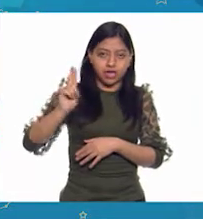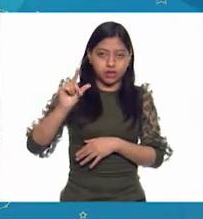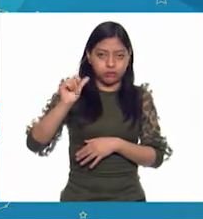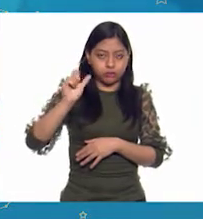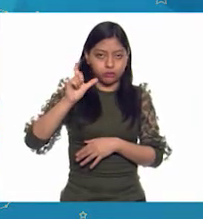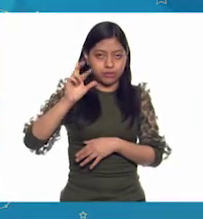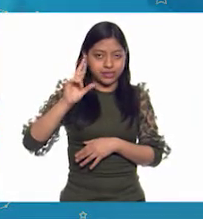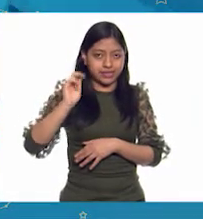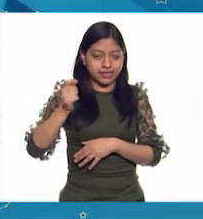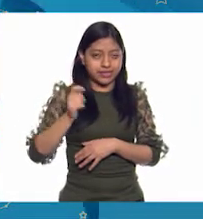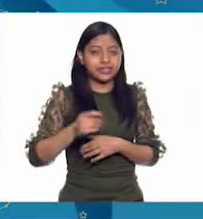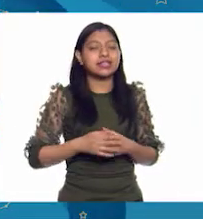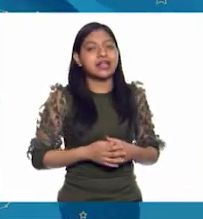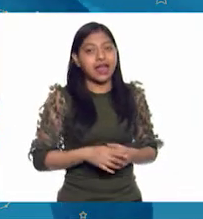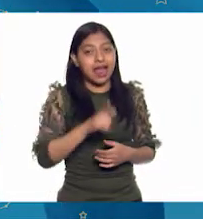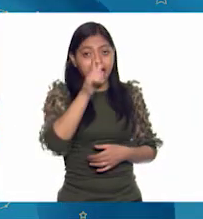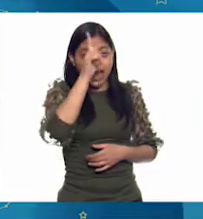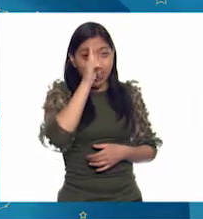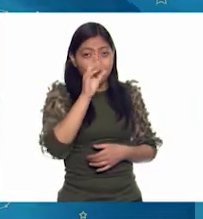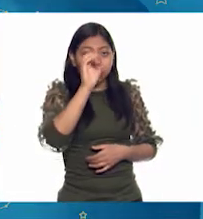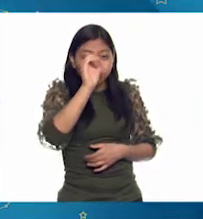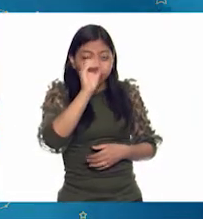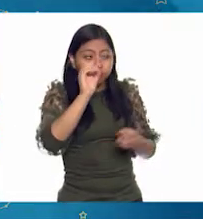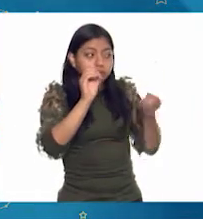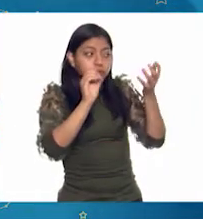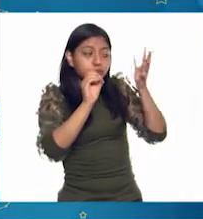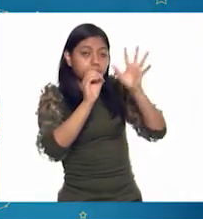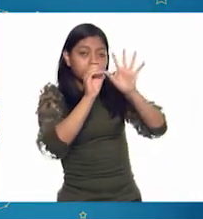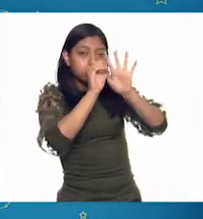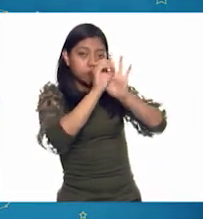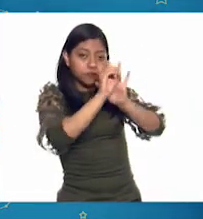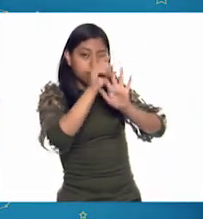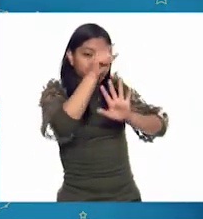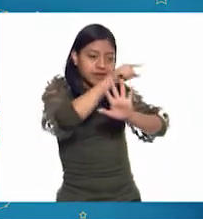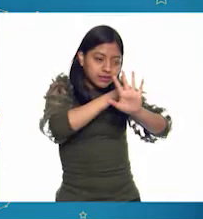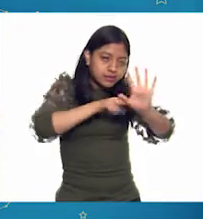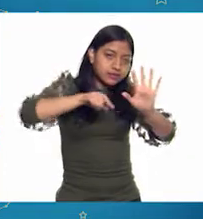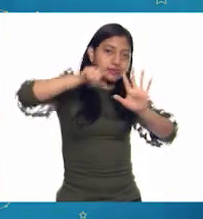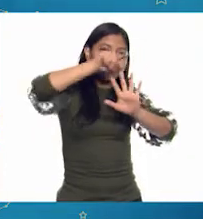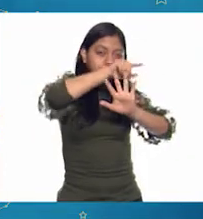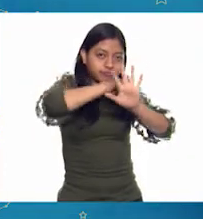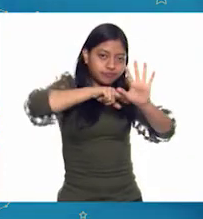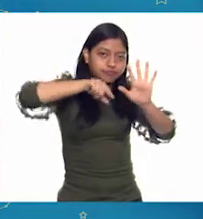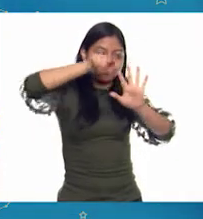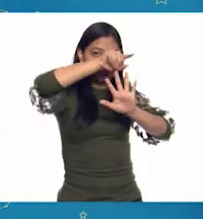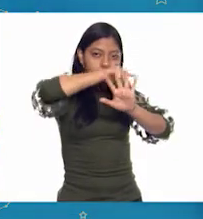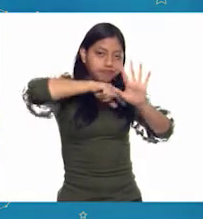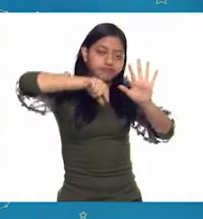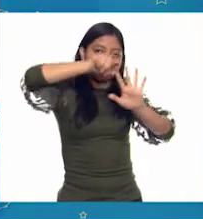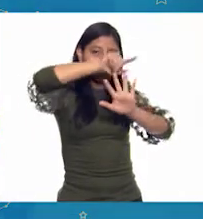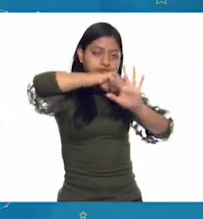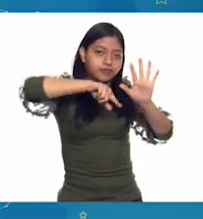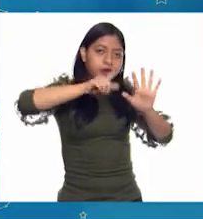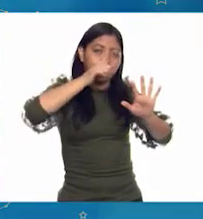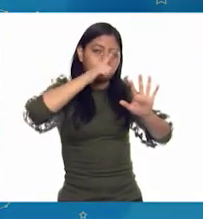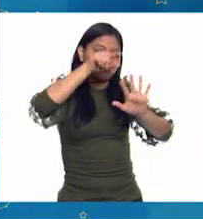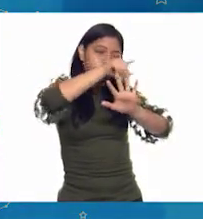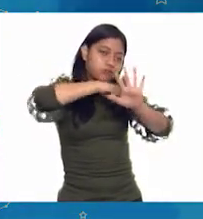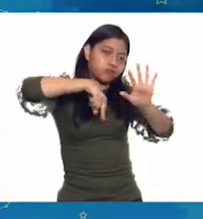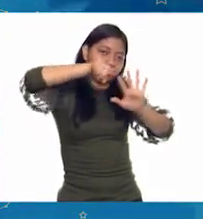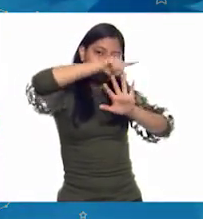porque el tamaño de nuestro satélite es demasiado pequeño para cubrir por completo al sol. Entonces queda una banda iluminada alrededor de